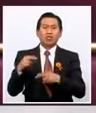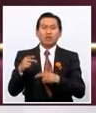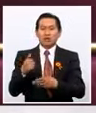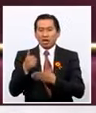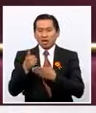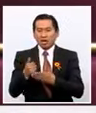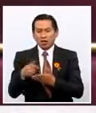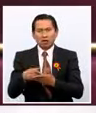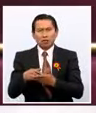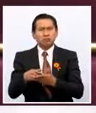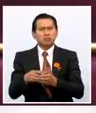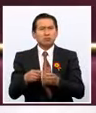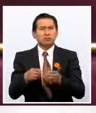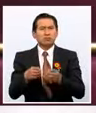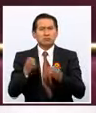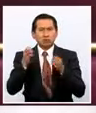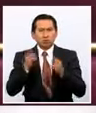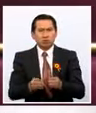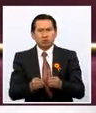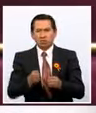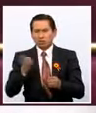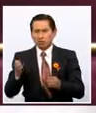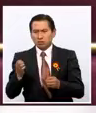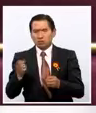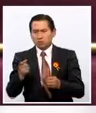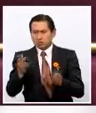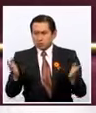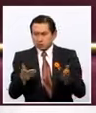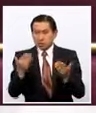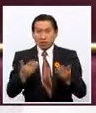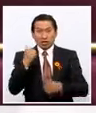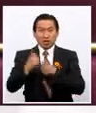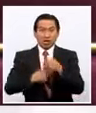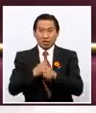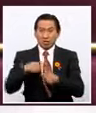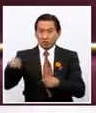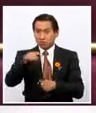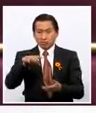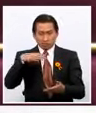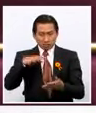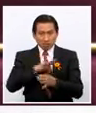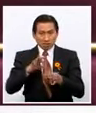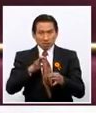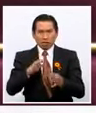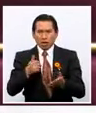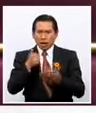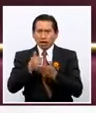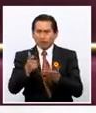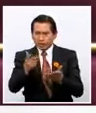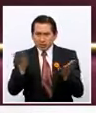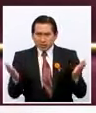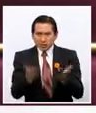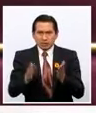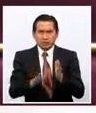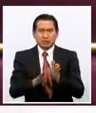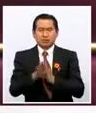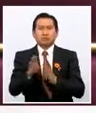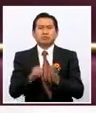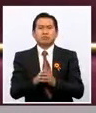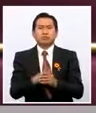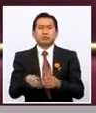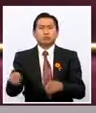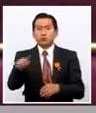para recuperar lo que no se avanzó en este año señores asambleístas en la